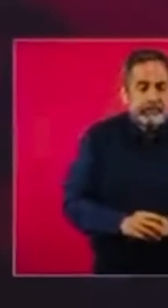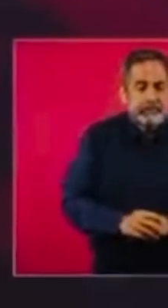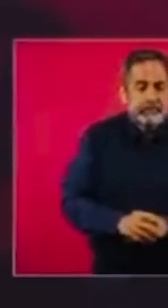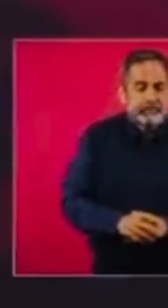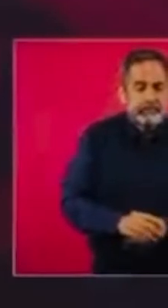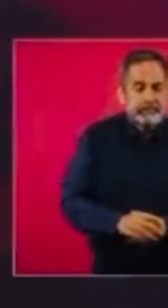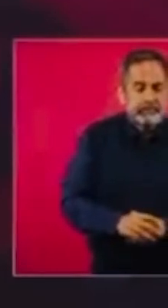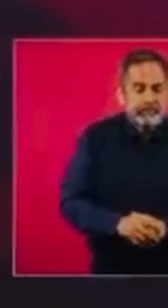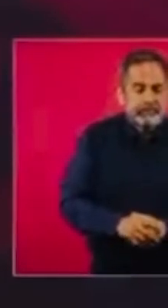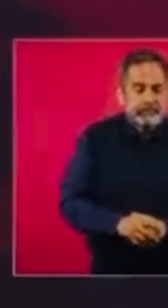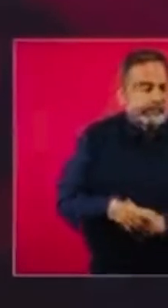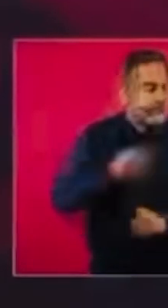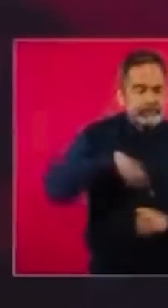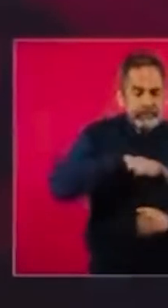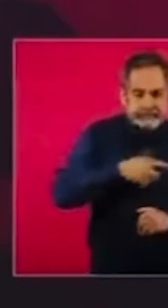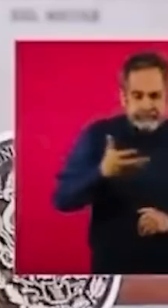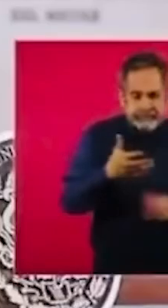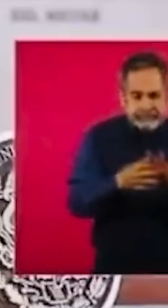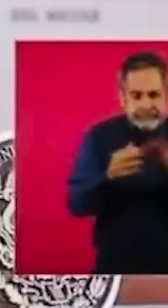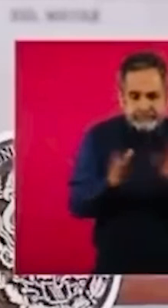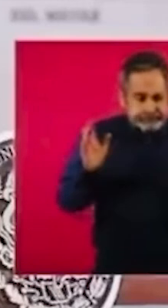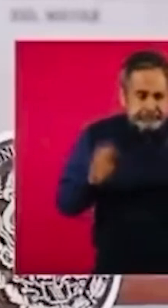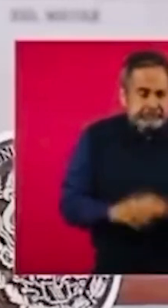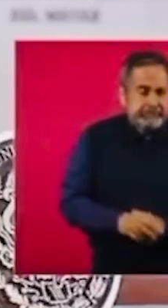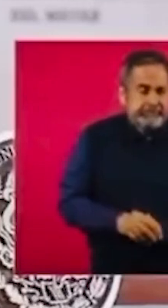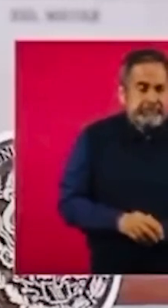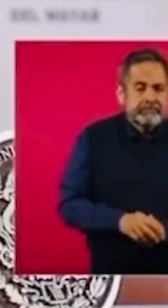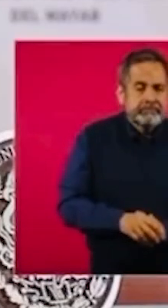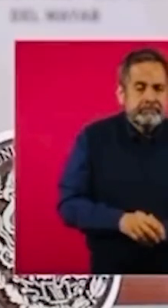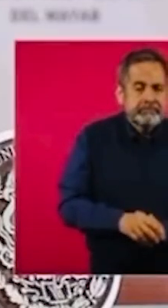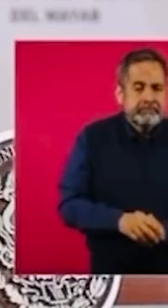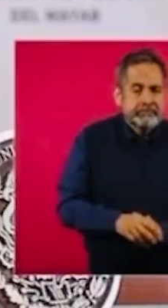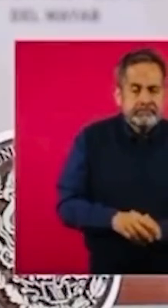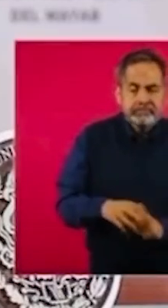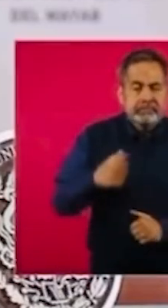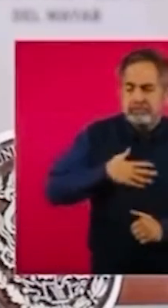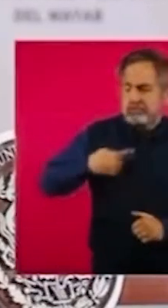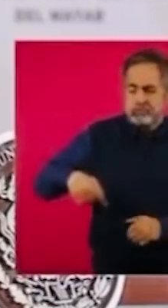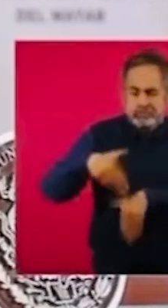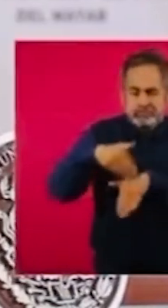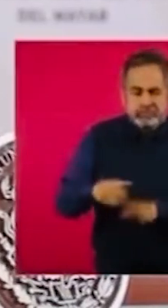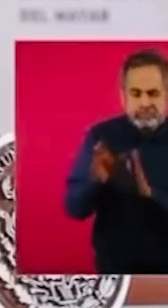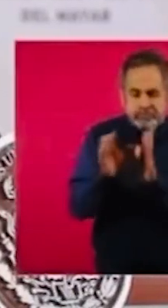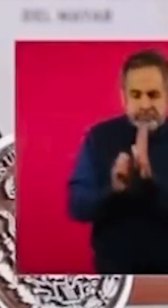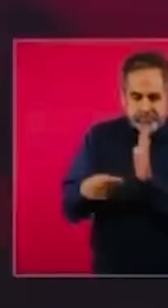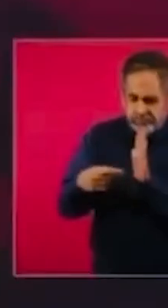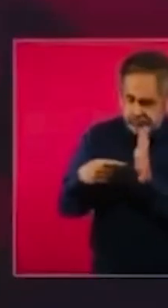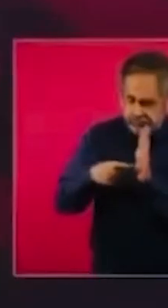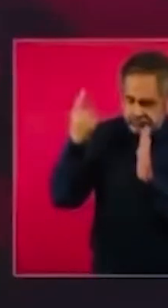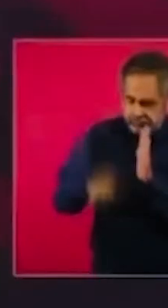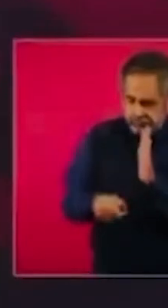la oposición para impugnar y echar abajo la reforma, le decía, al Poder Judicial, que ya fue publicada en el Diario Oficial